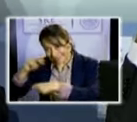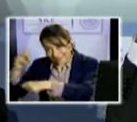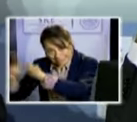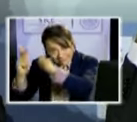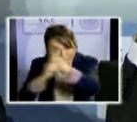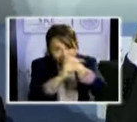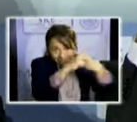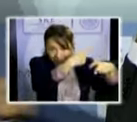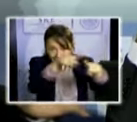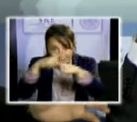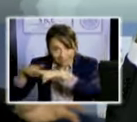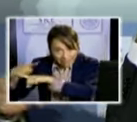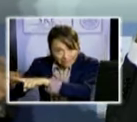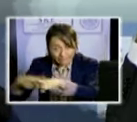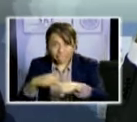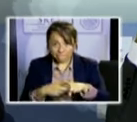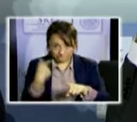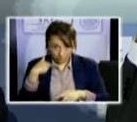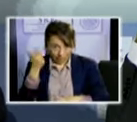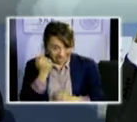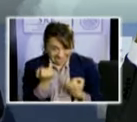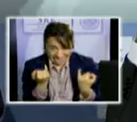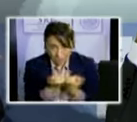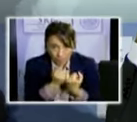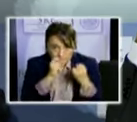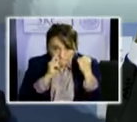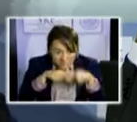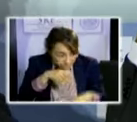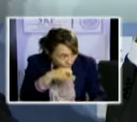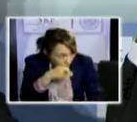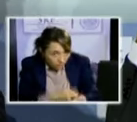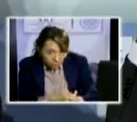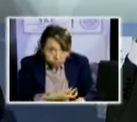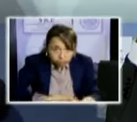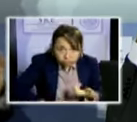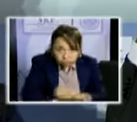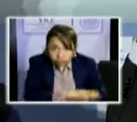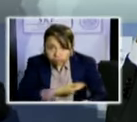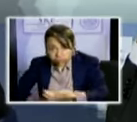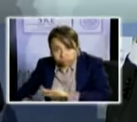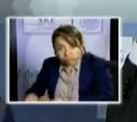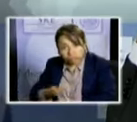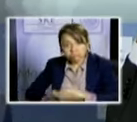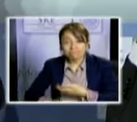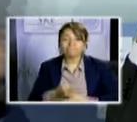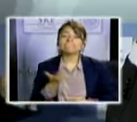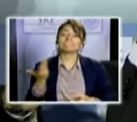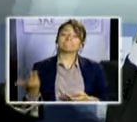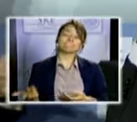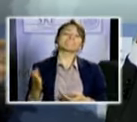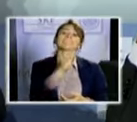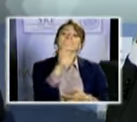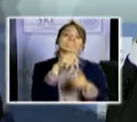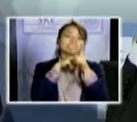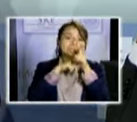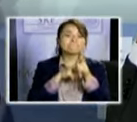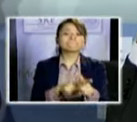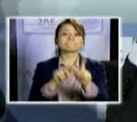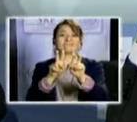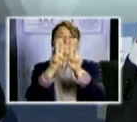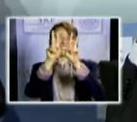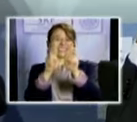y visiones, y desde luego vas a encontrar el Estado que sigue argumentando que los temas de delincuencia están, sobre todo de drogas,